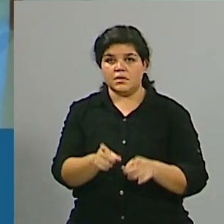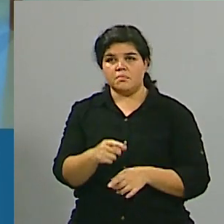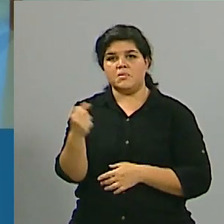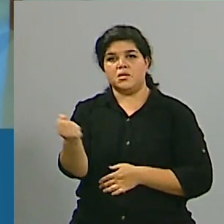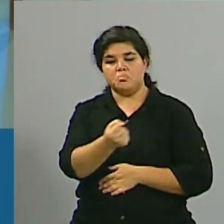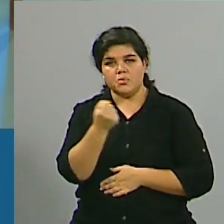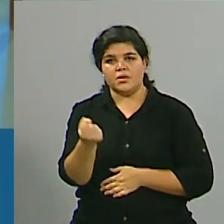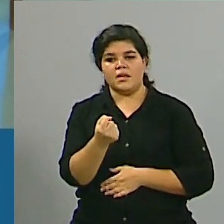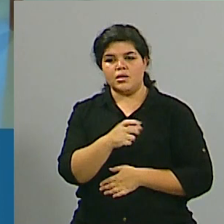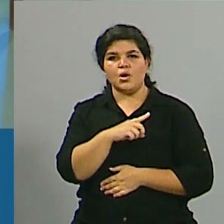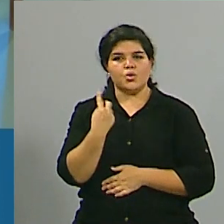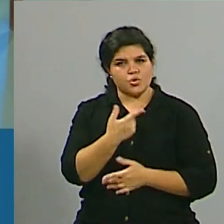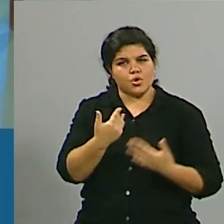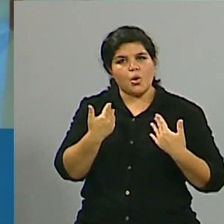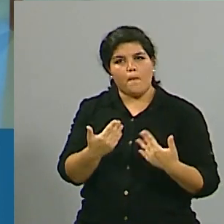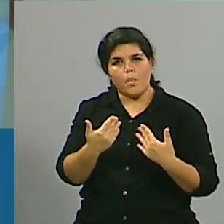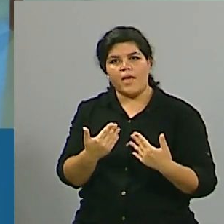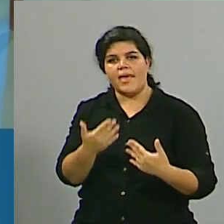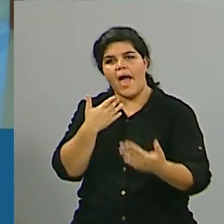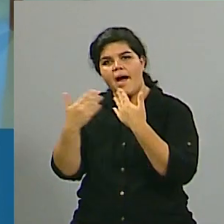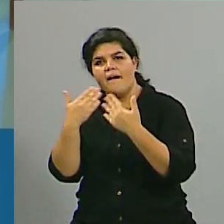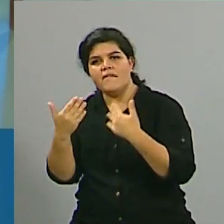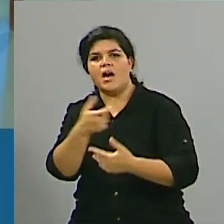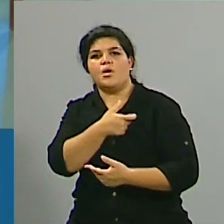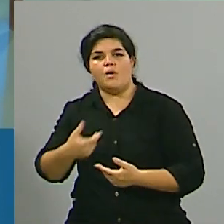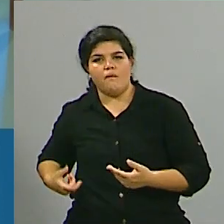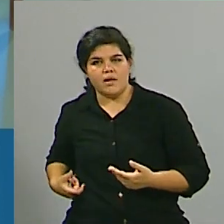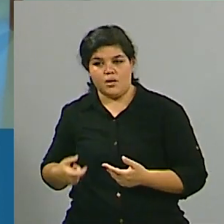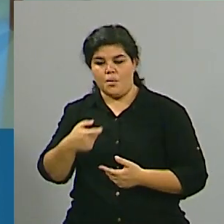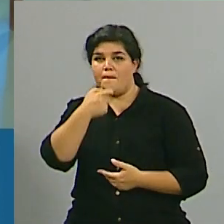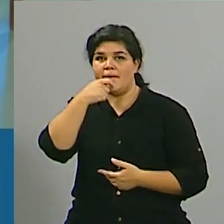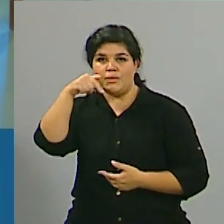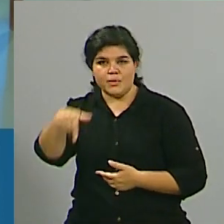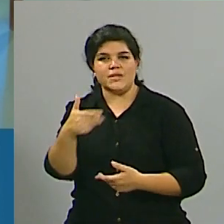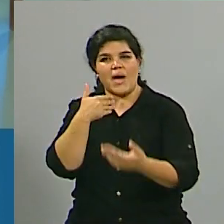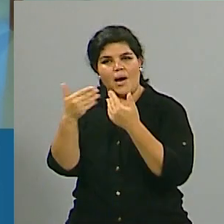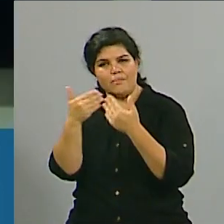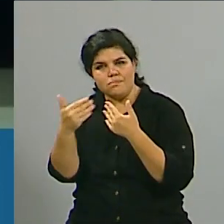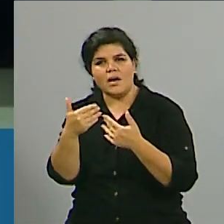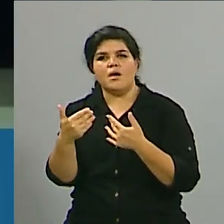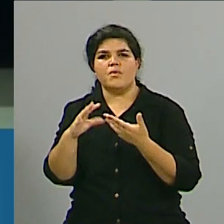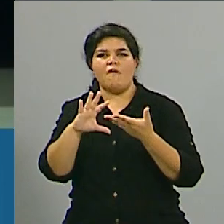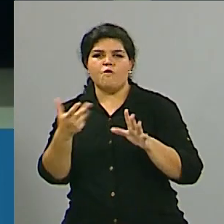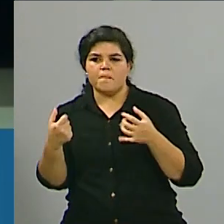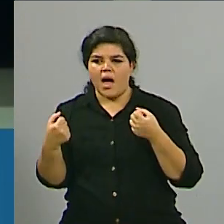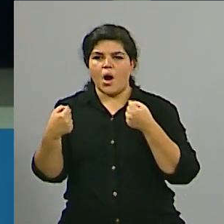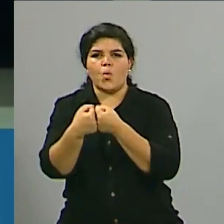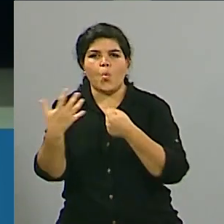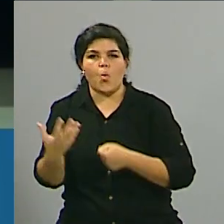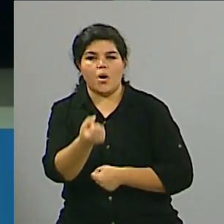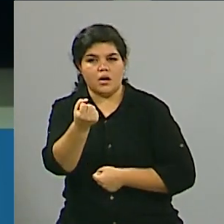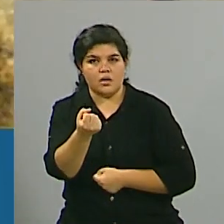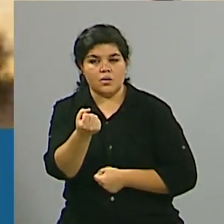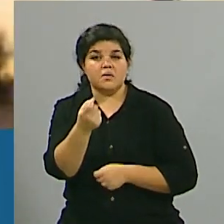veces son ellos los que hacen este nexo con grandes inversores, y sobre todo, ¿por qué no transformar a Lavalle en un gran productor